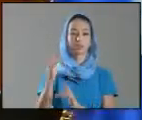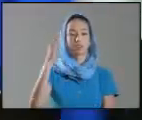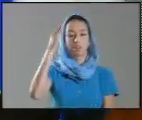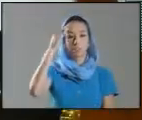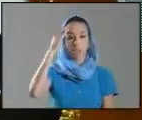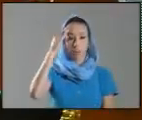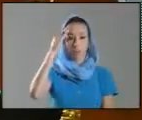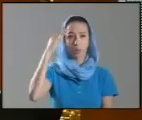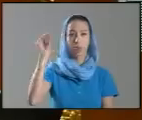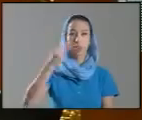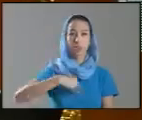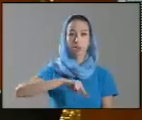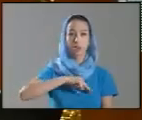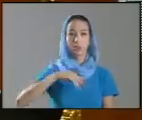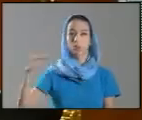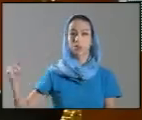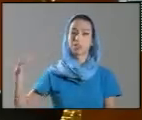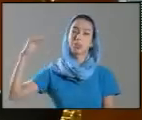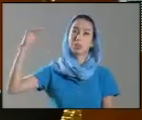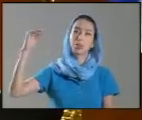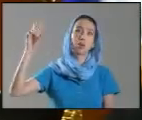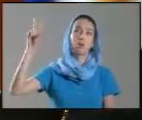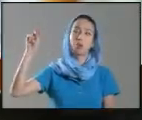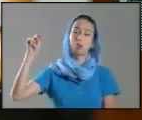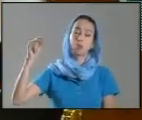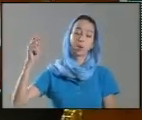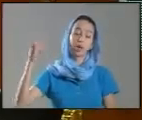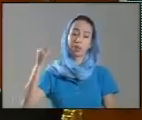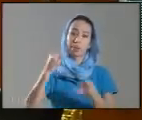Vamos a orar. Padre, en el nombre de Jesús,